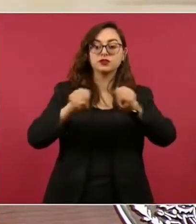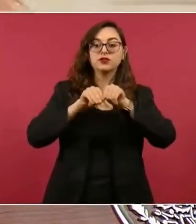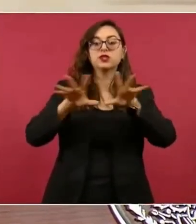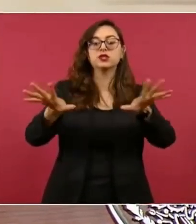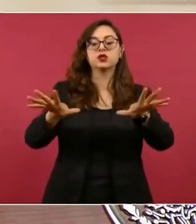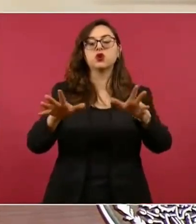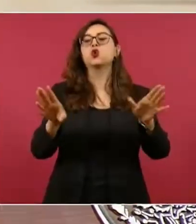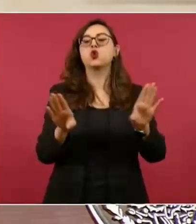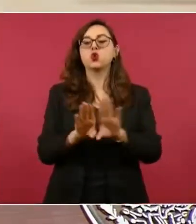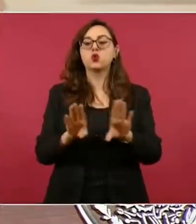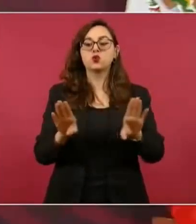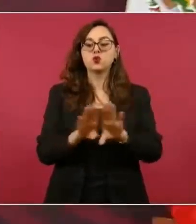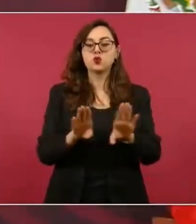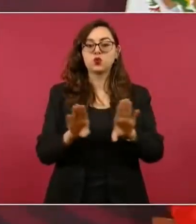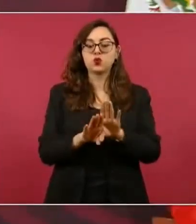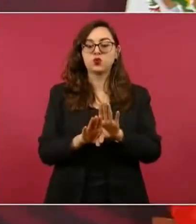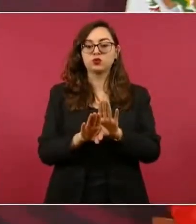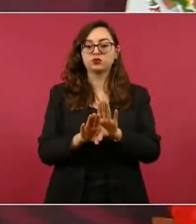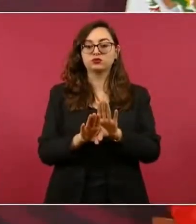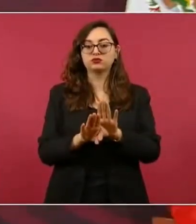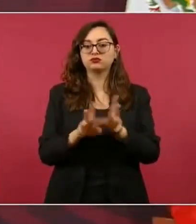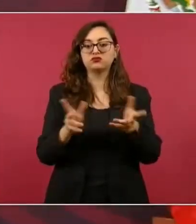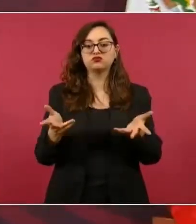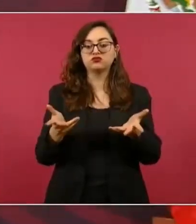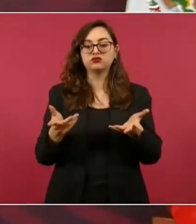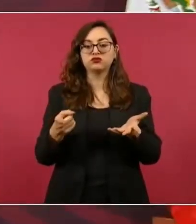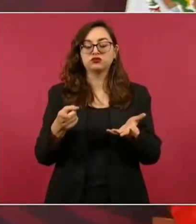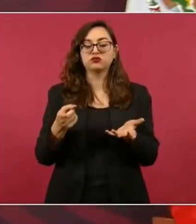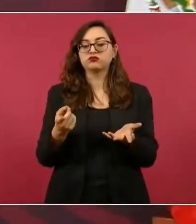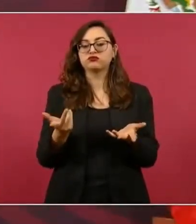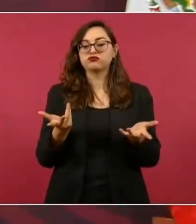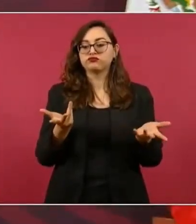de que si ganaba